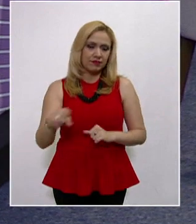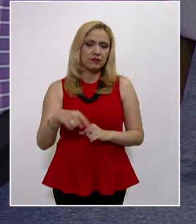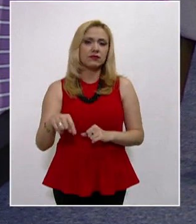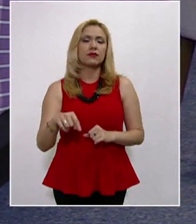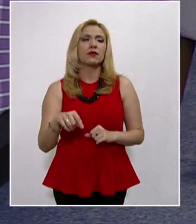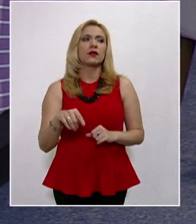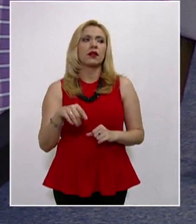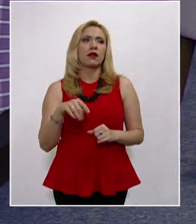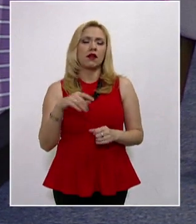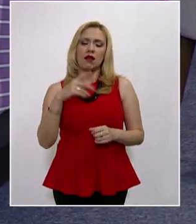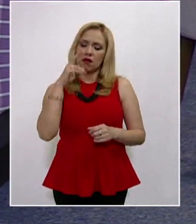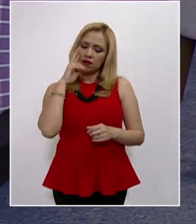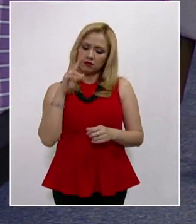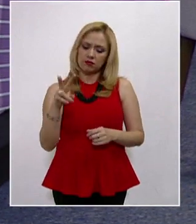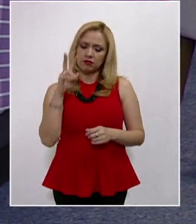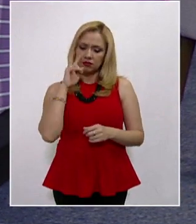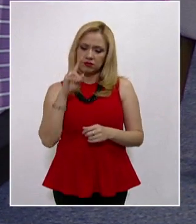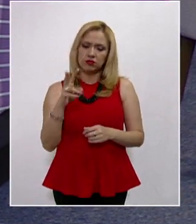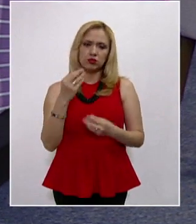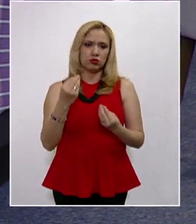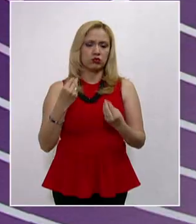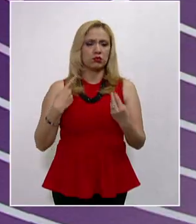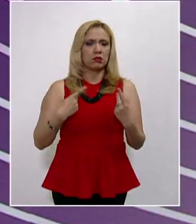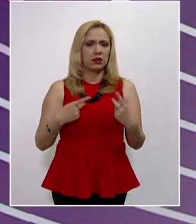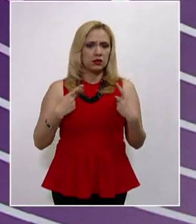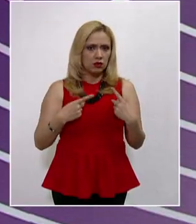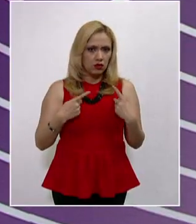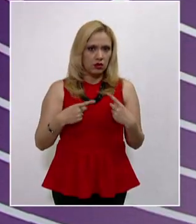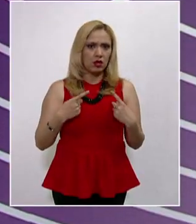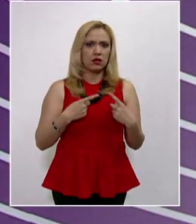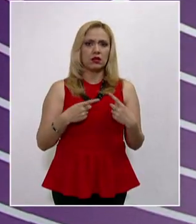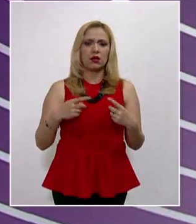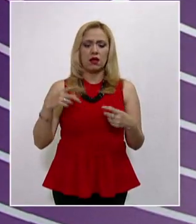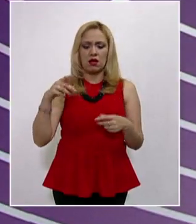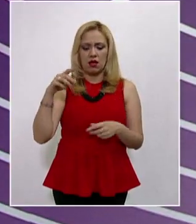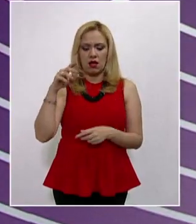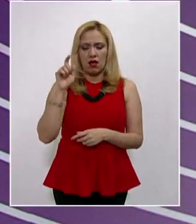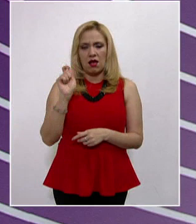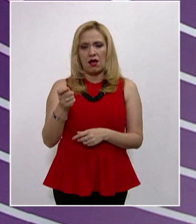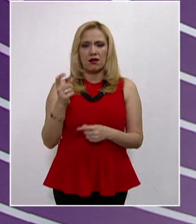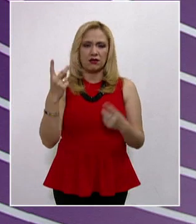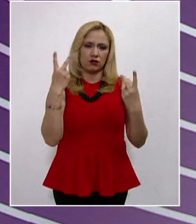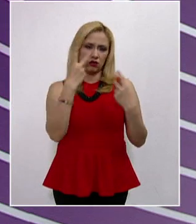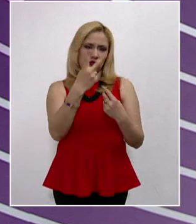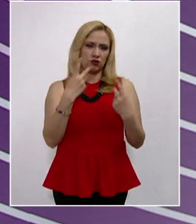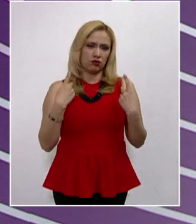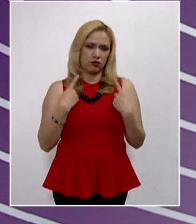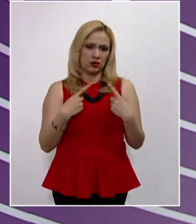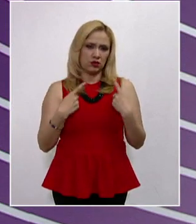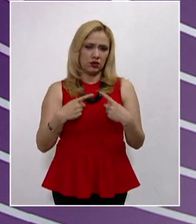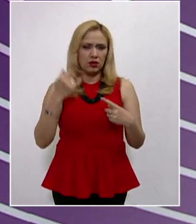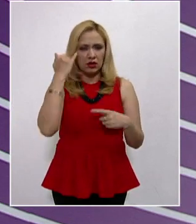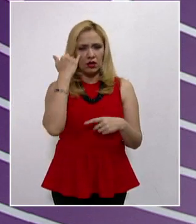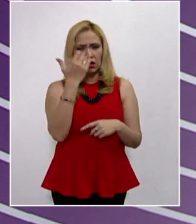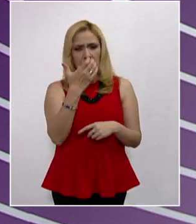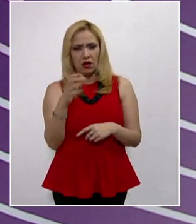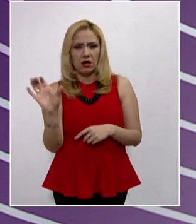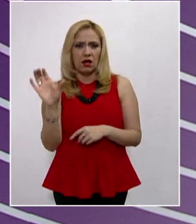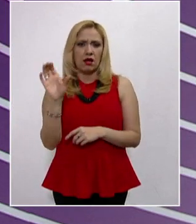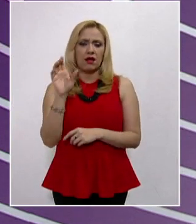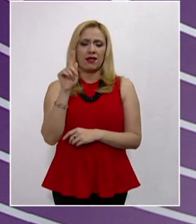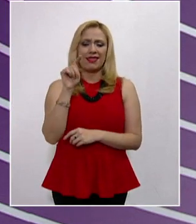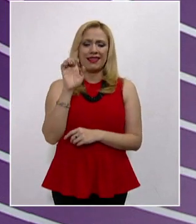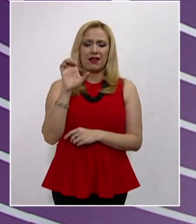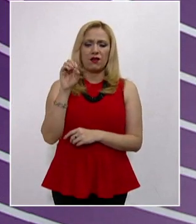hemos acompañado a Rodolfo Montiel y Teodoro García, que son dos campesinos ecologistas